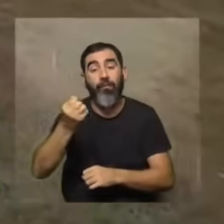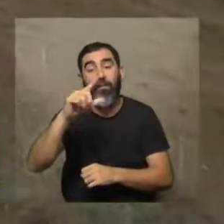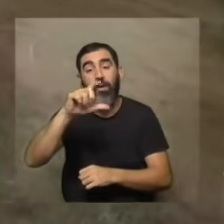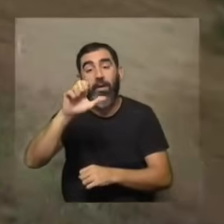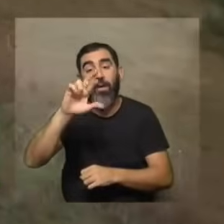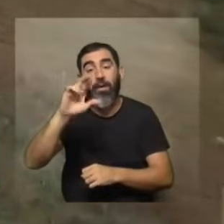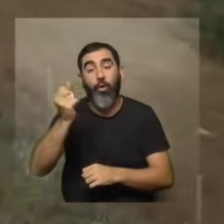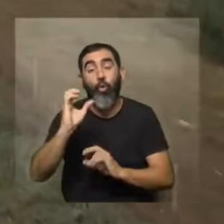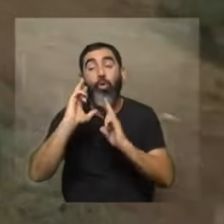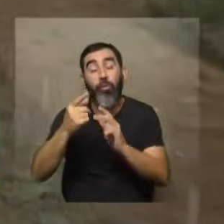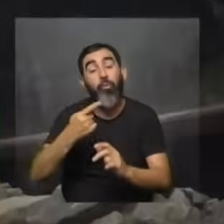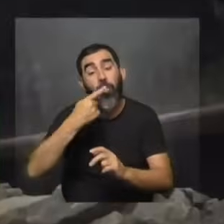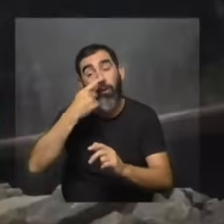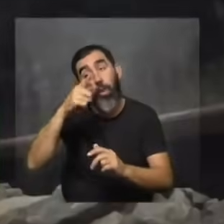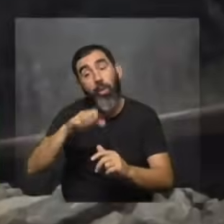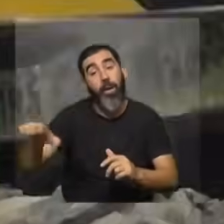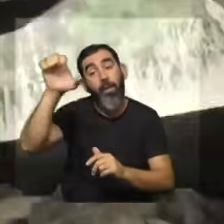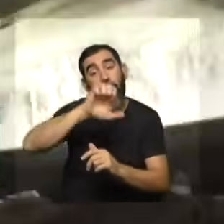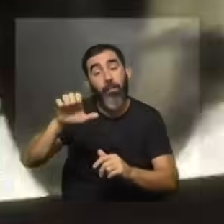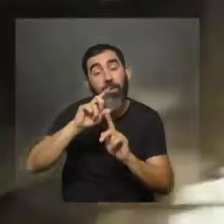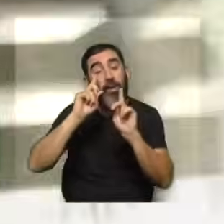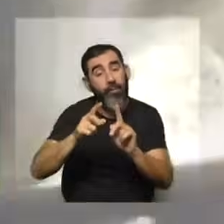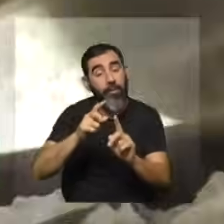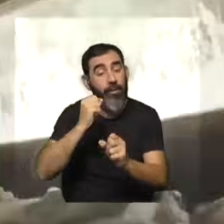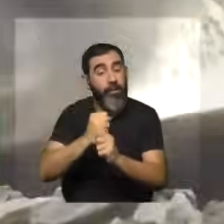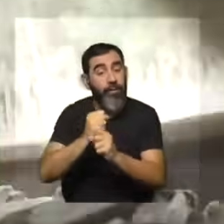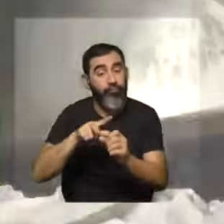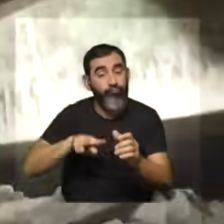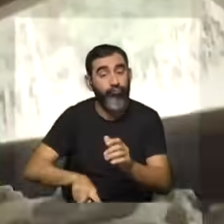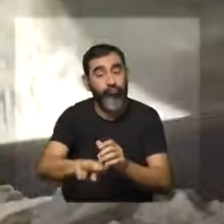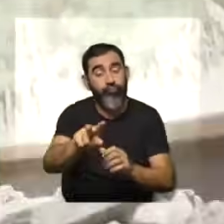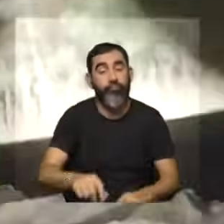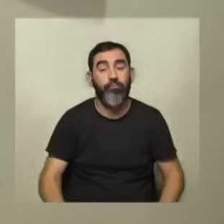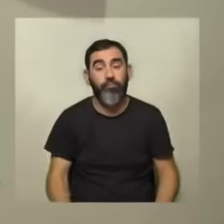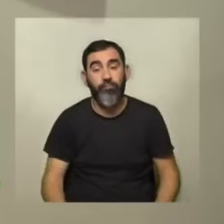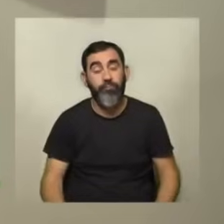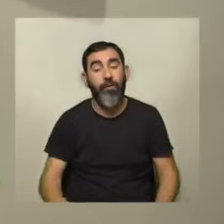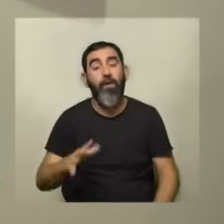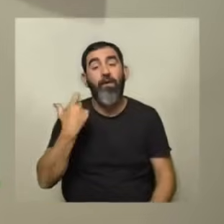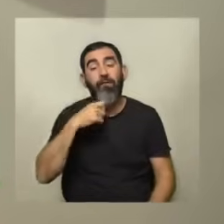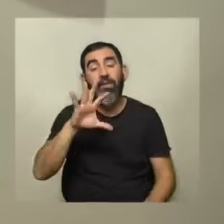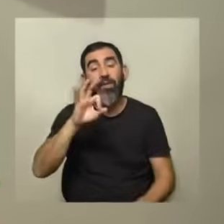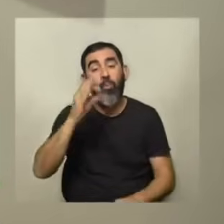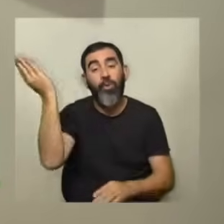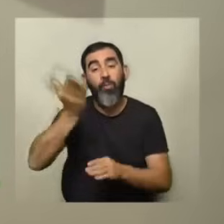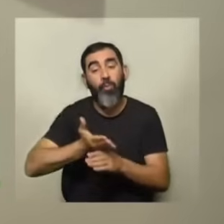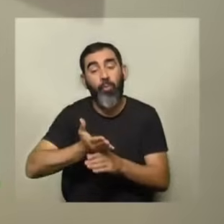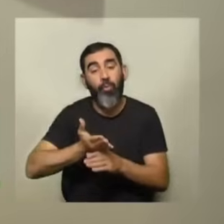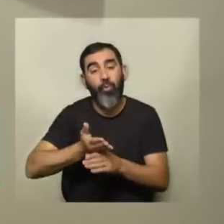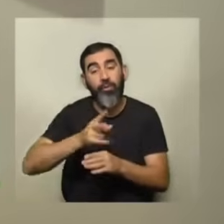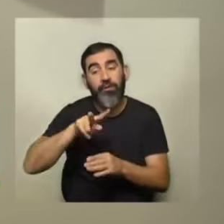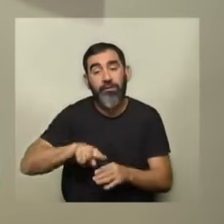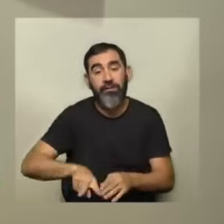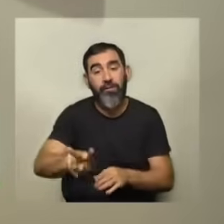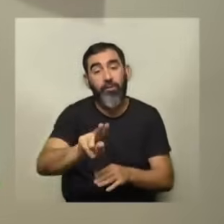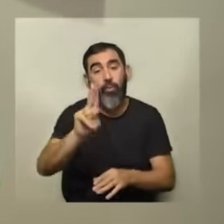ya existe interés de otras empresas para operar sobre el nuevo trazado. Nos queda más del 50% de capacidad en la vía.